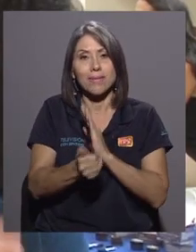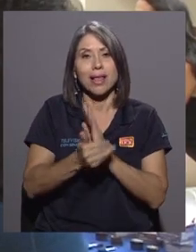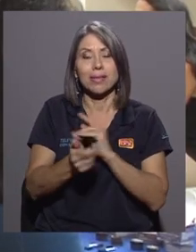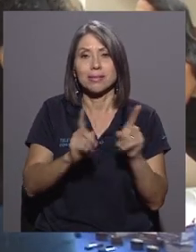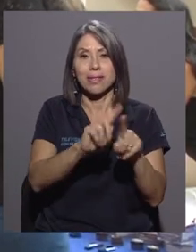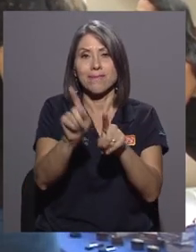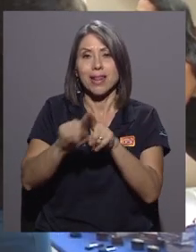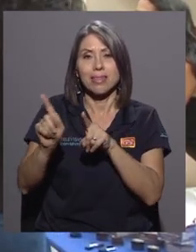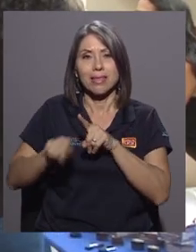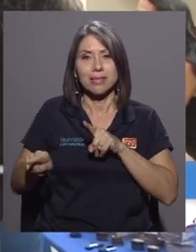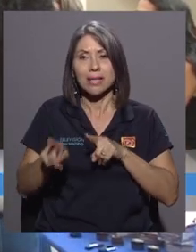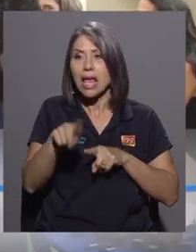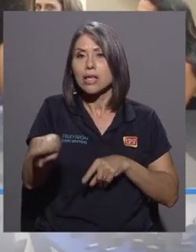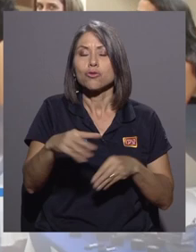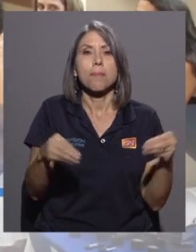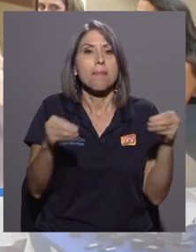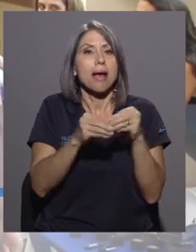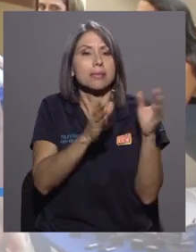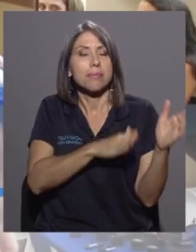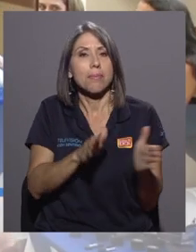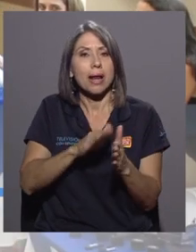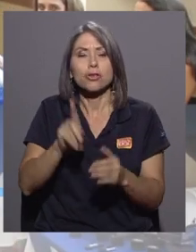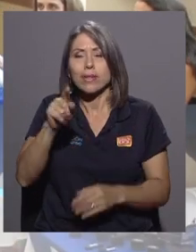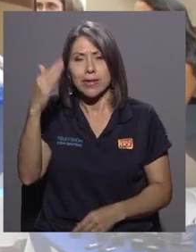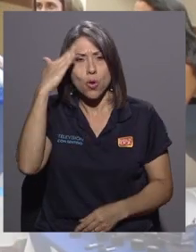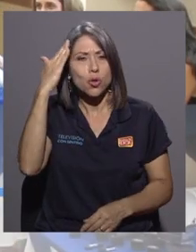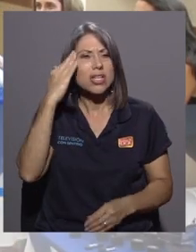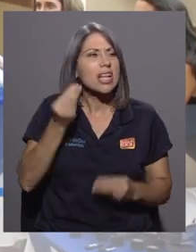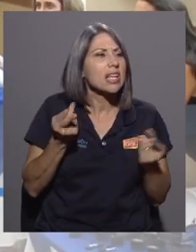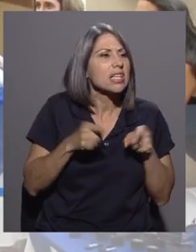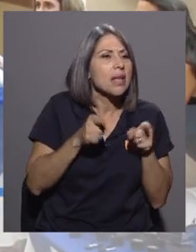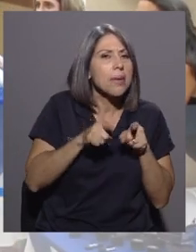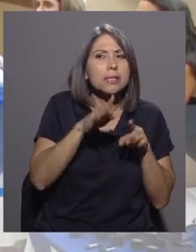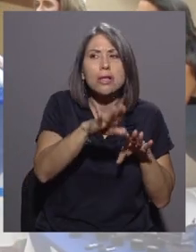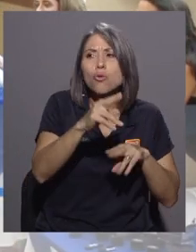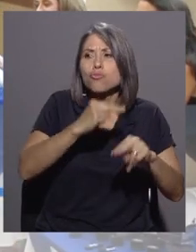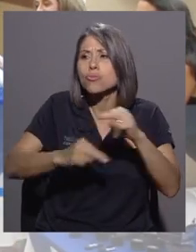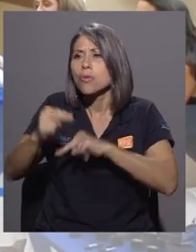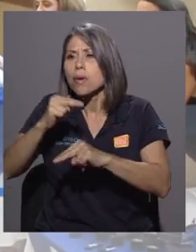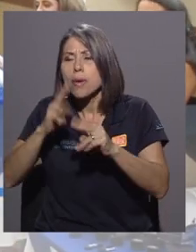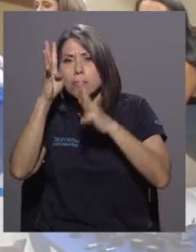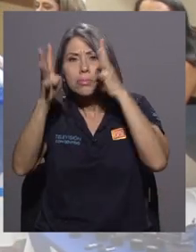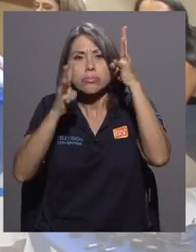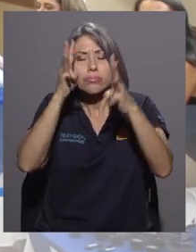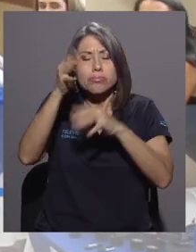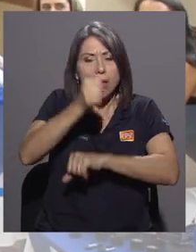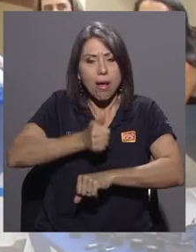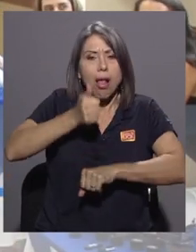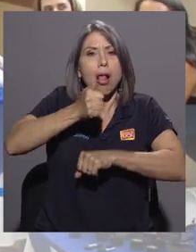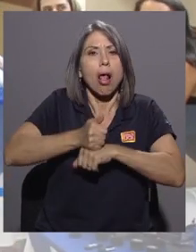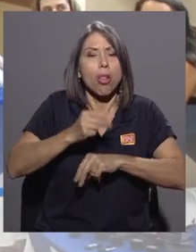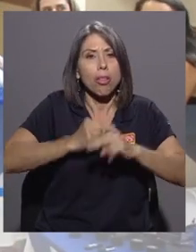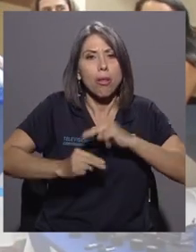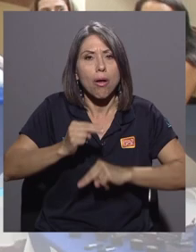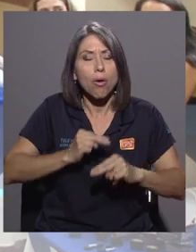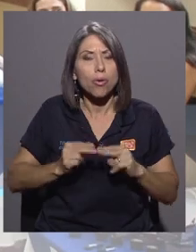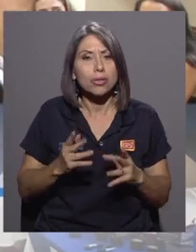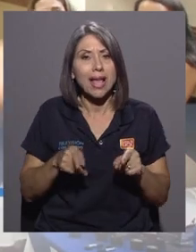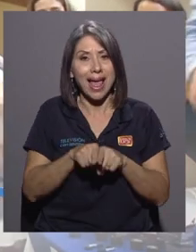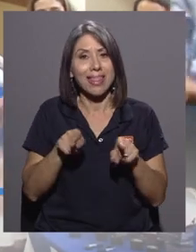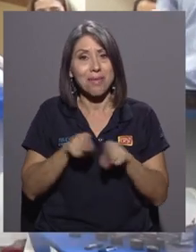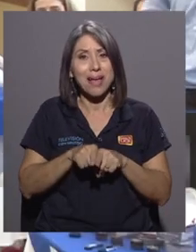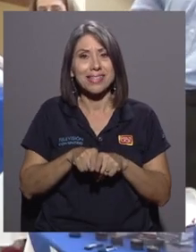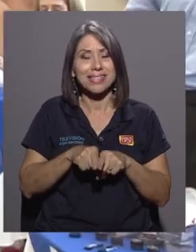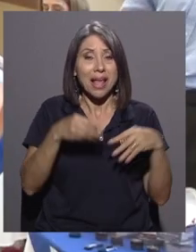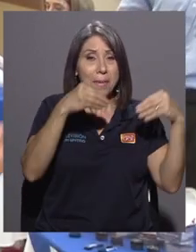vayan más preparados. Tienen que tener conocimiento del mercado, de la innovación, del emprendimiento, pero además de cómo esto,